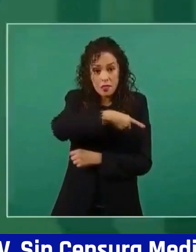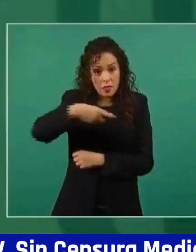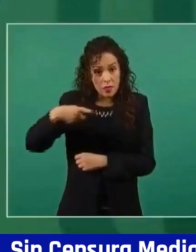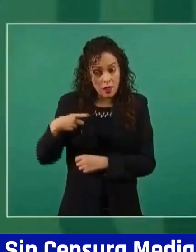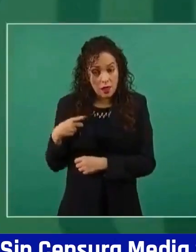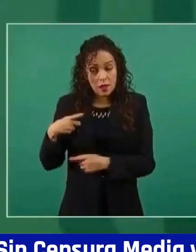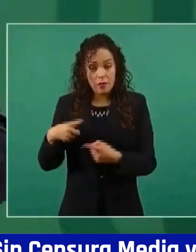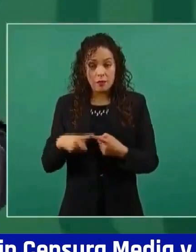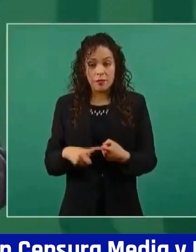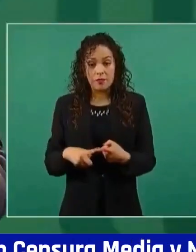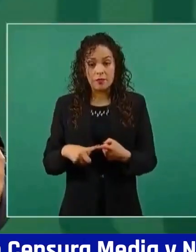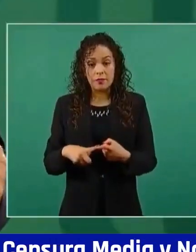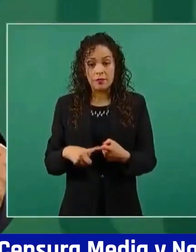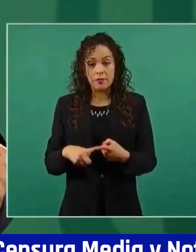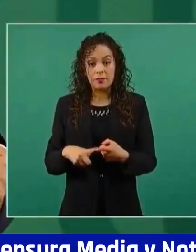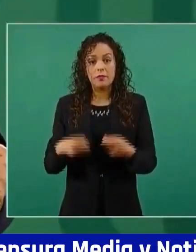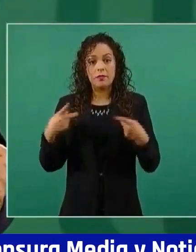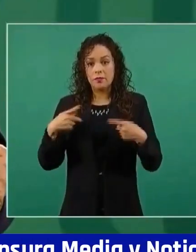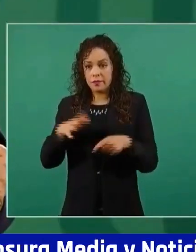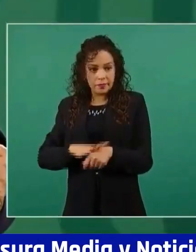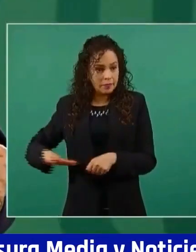y la nómina,